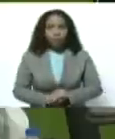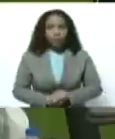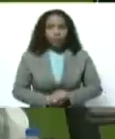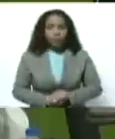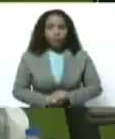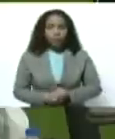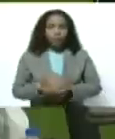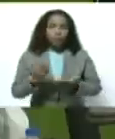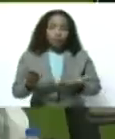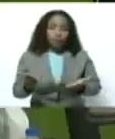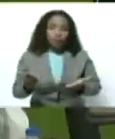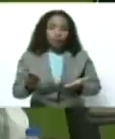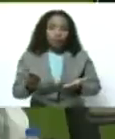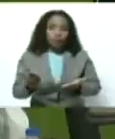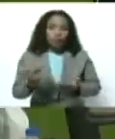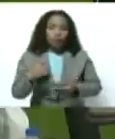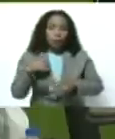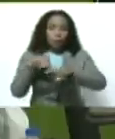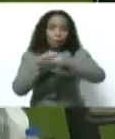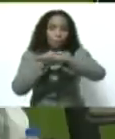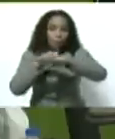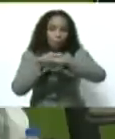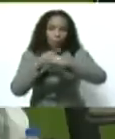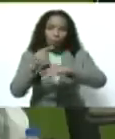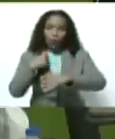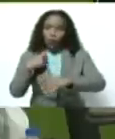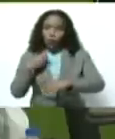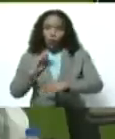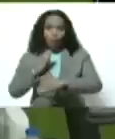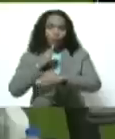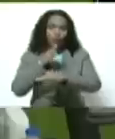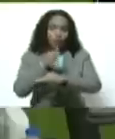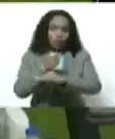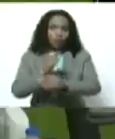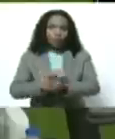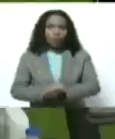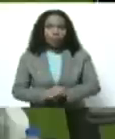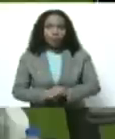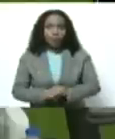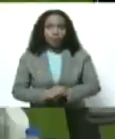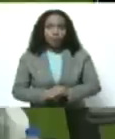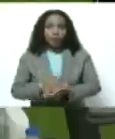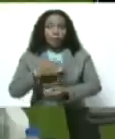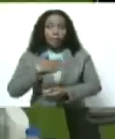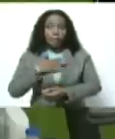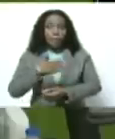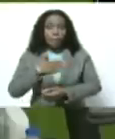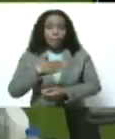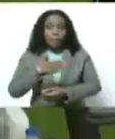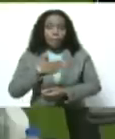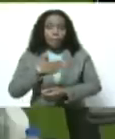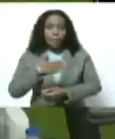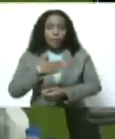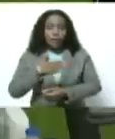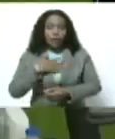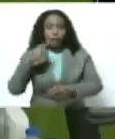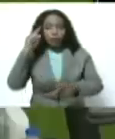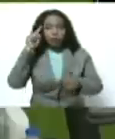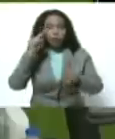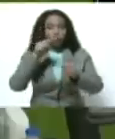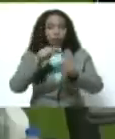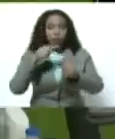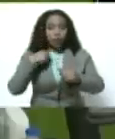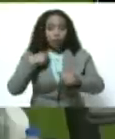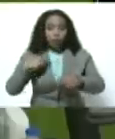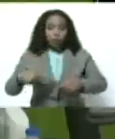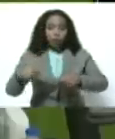y me disculpo por mi ausencia. Mi reto es que tengo un importante encuentro del partido